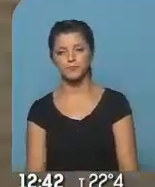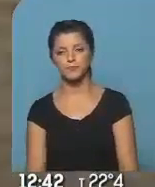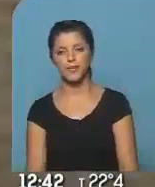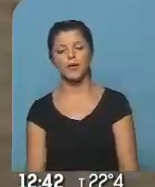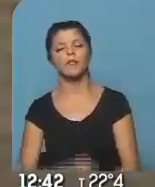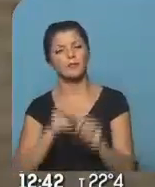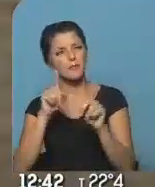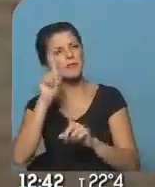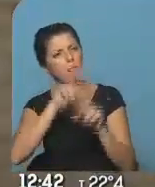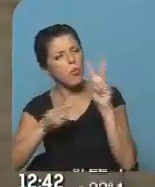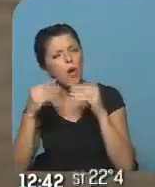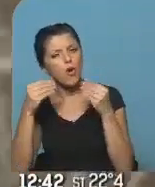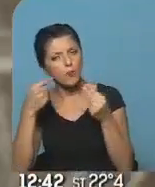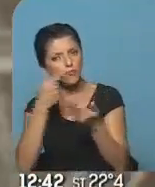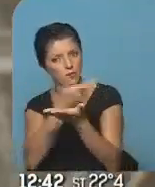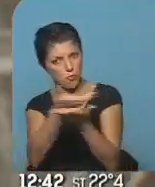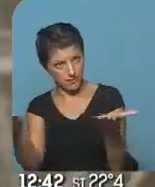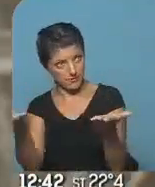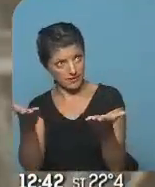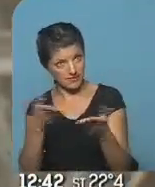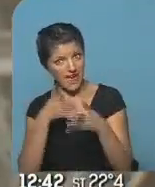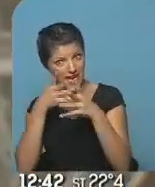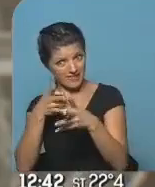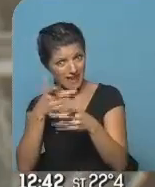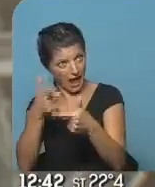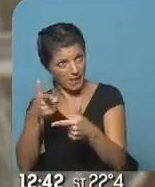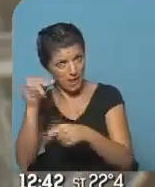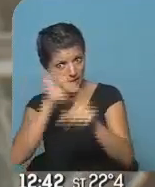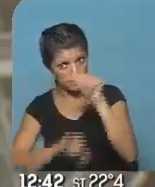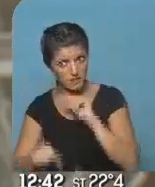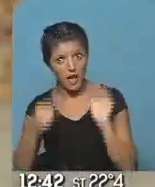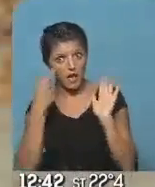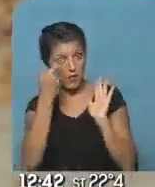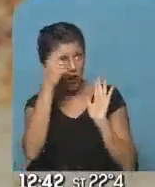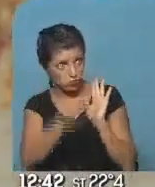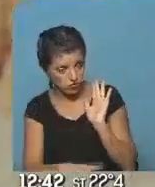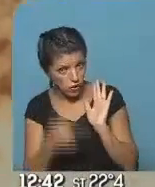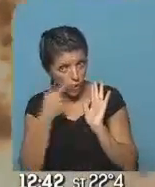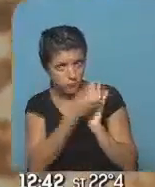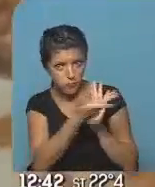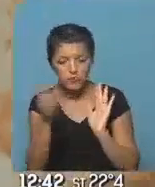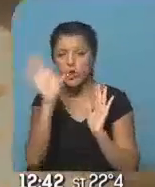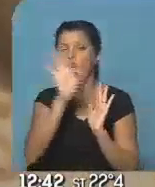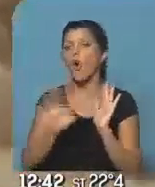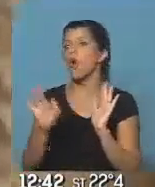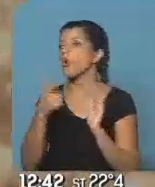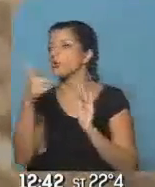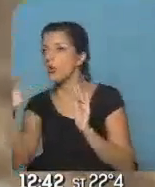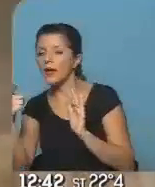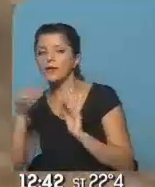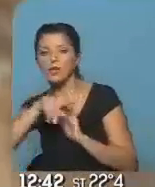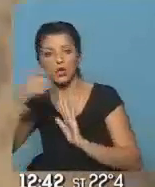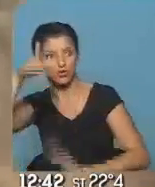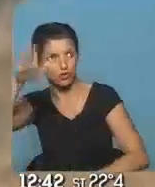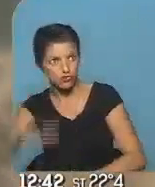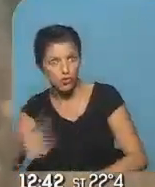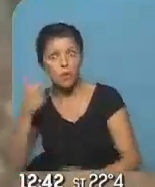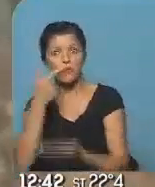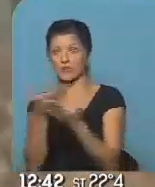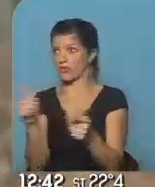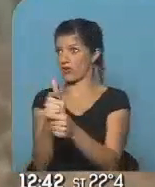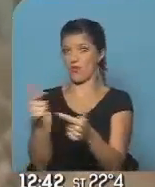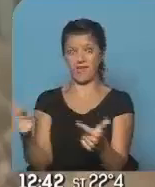el ataque con armas químicas existió y ponen a un chico a mostrar que existió, el ataque con armas químicas no existió, ponen a otro chico a